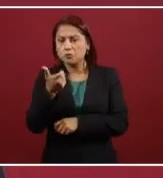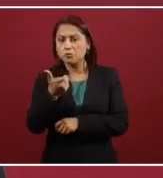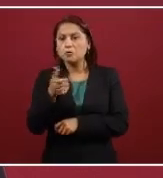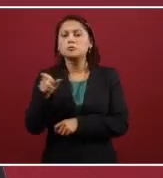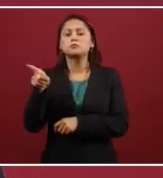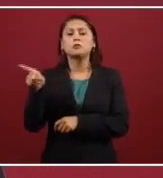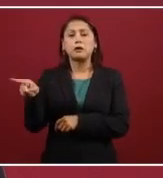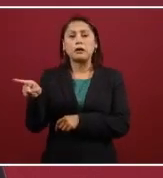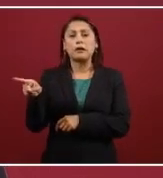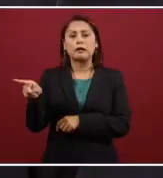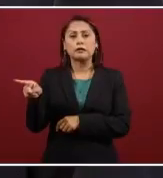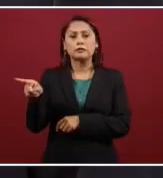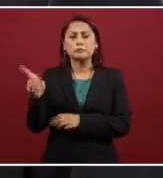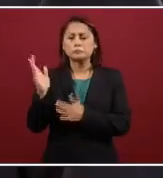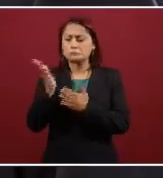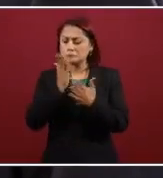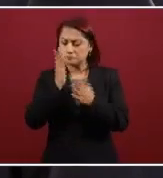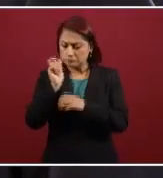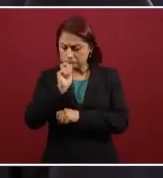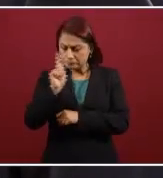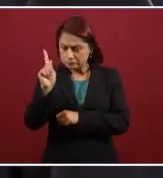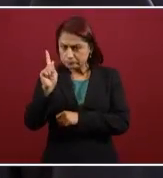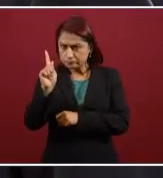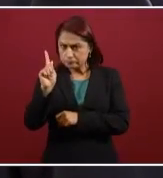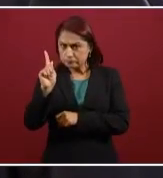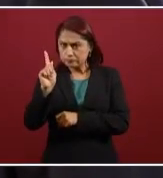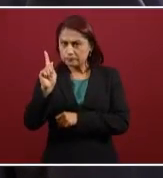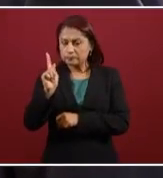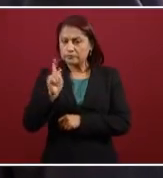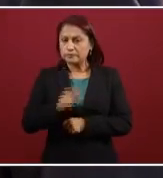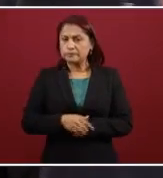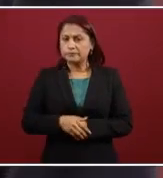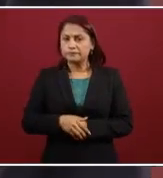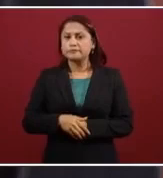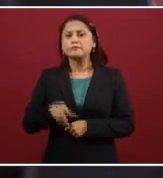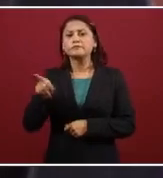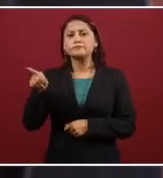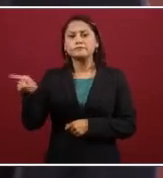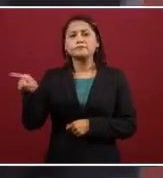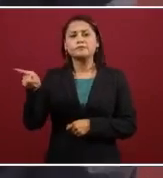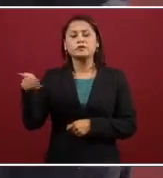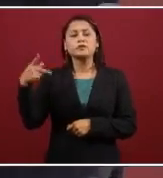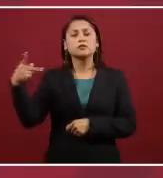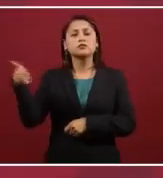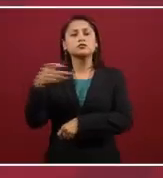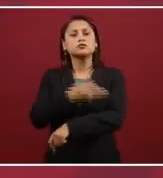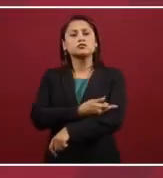estudioso, viene de una familia